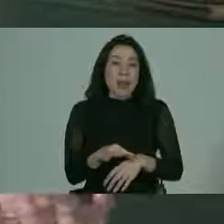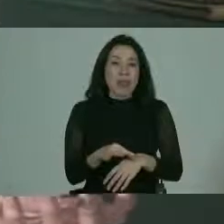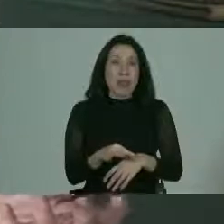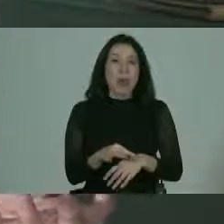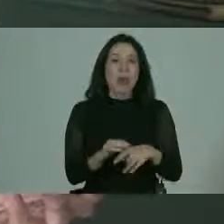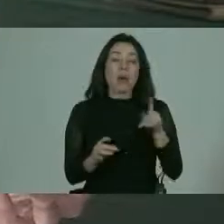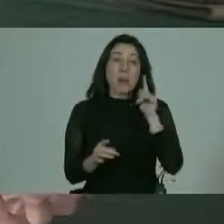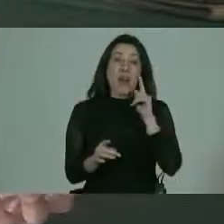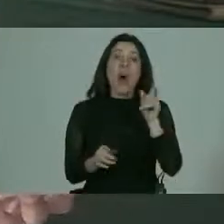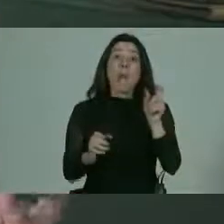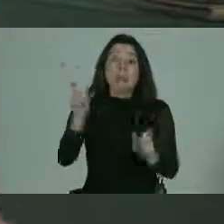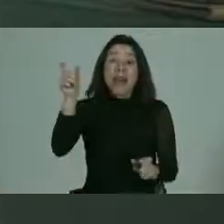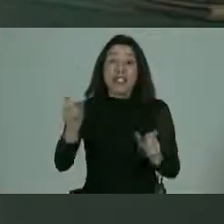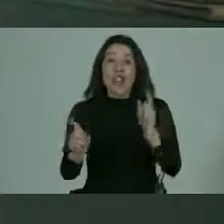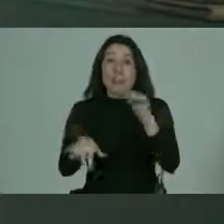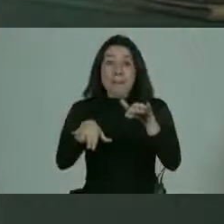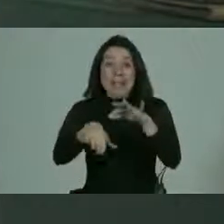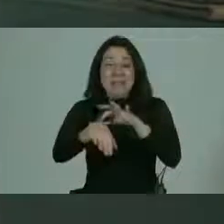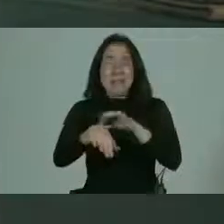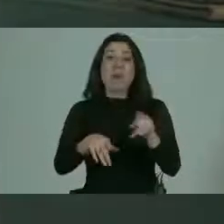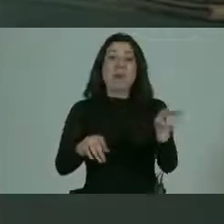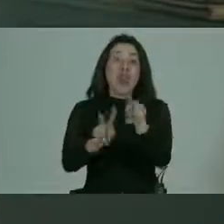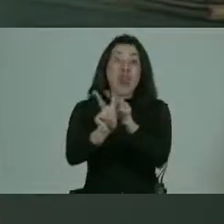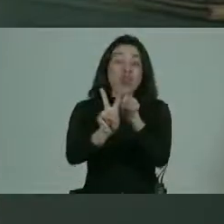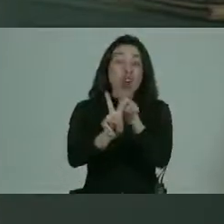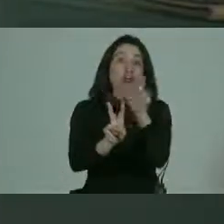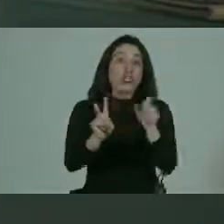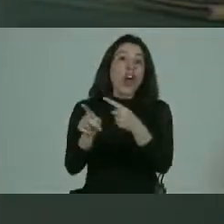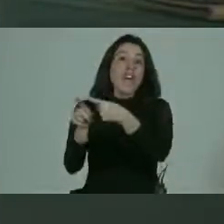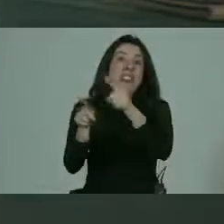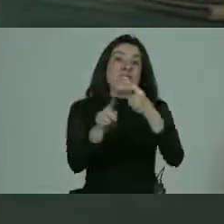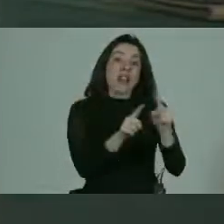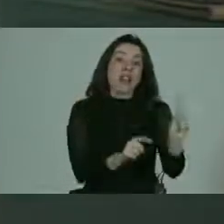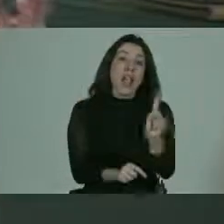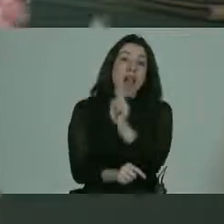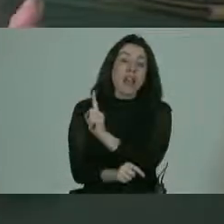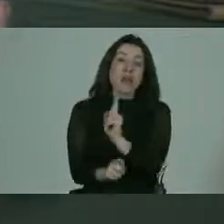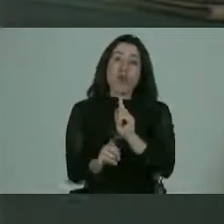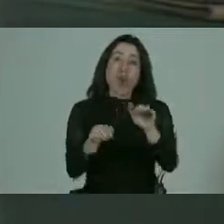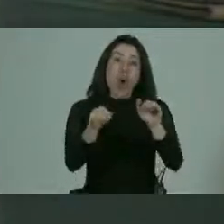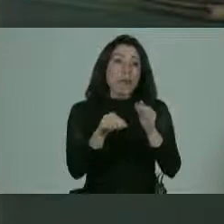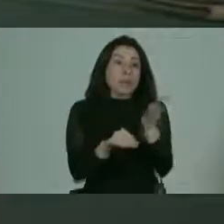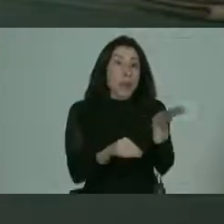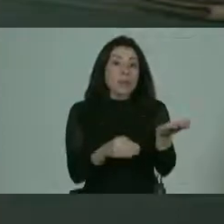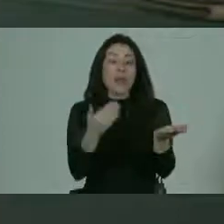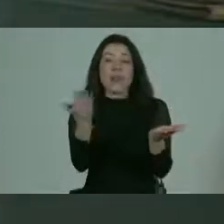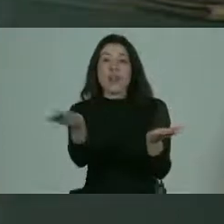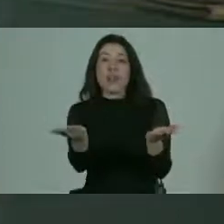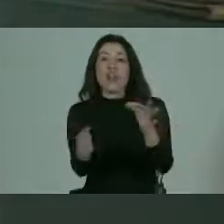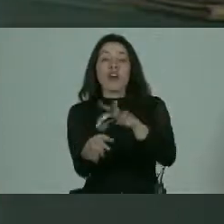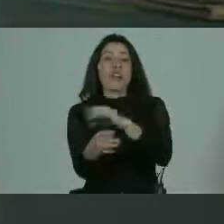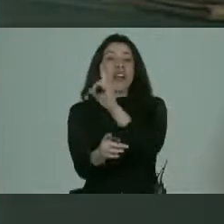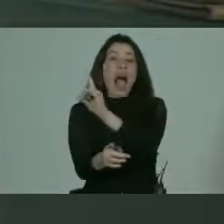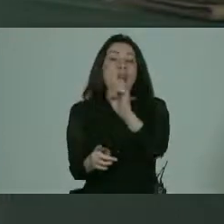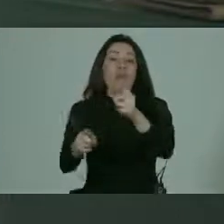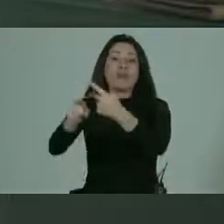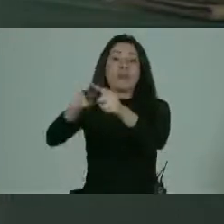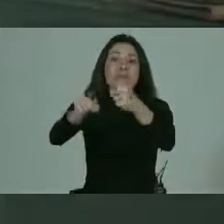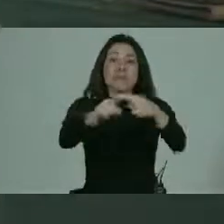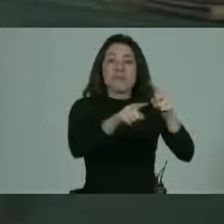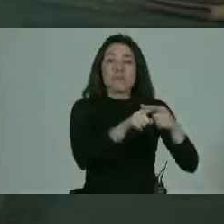misma es enfermedad son distintos y entonces el núcleo duro de cada uno no es el mismo que tiene usted que el que tiene el doctor que el que tengo yo